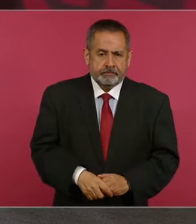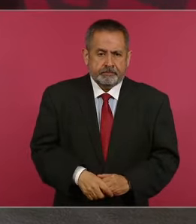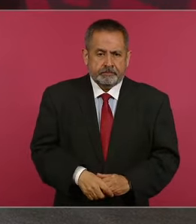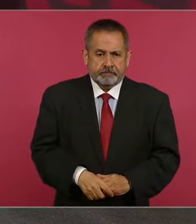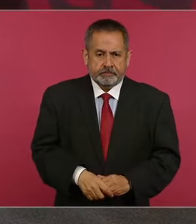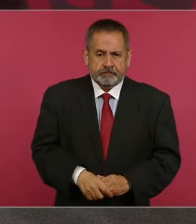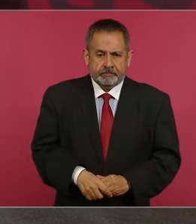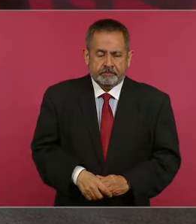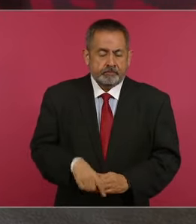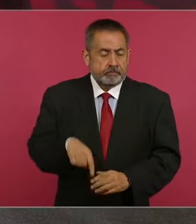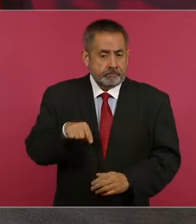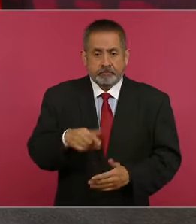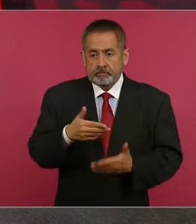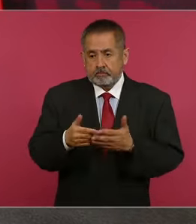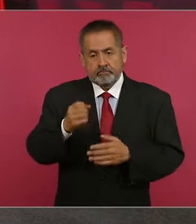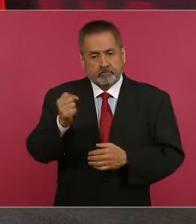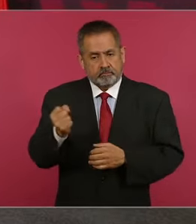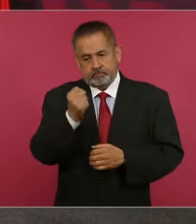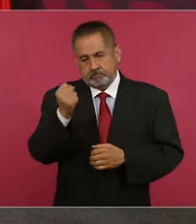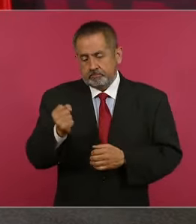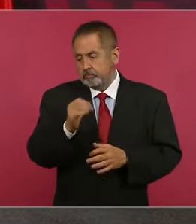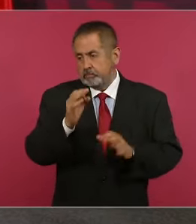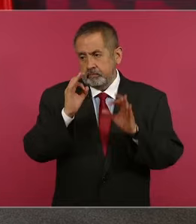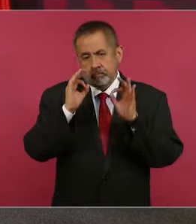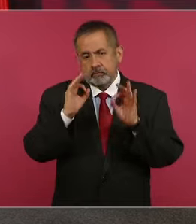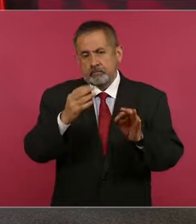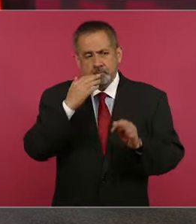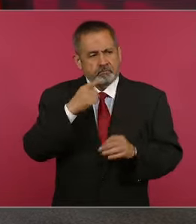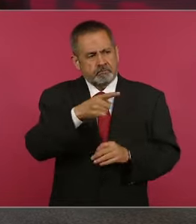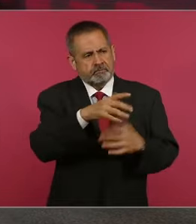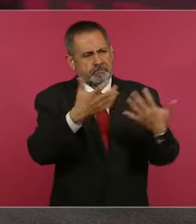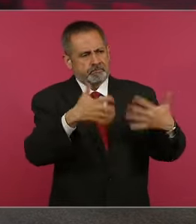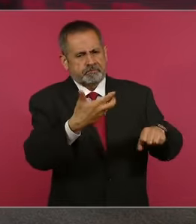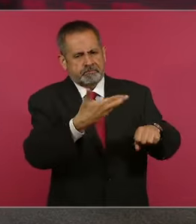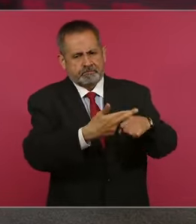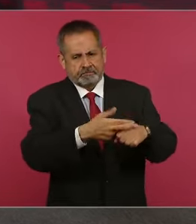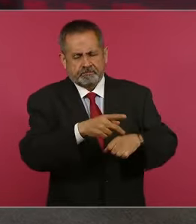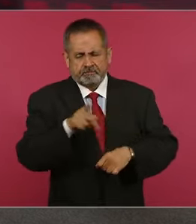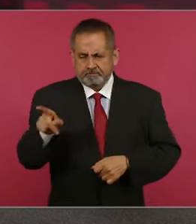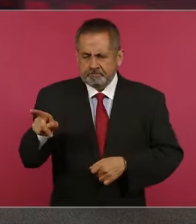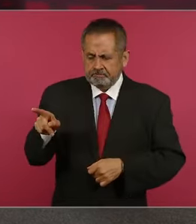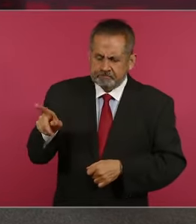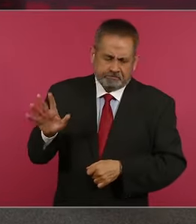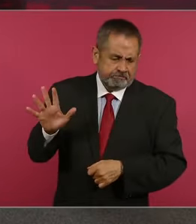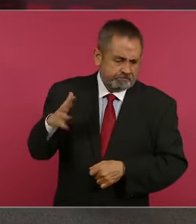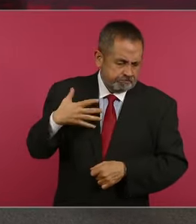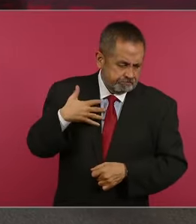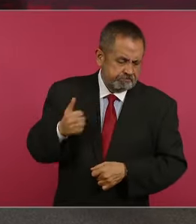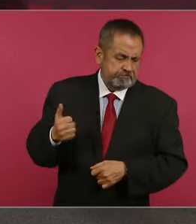Y afortunadamente los empresarios están entendiendo